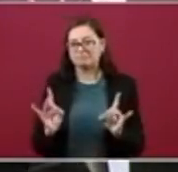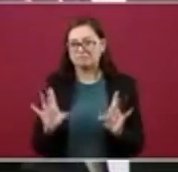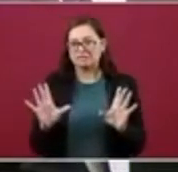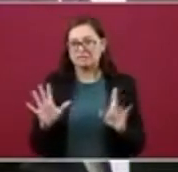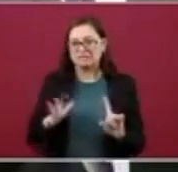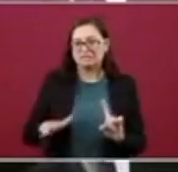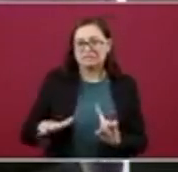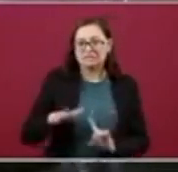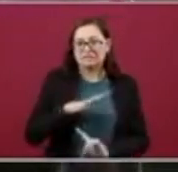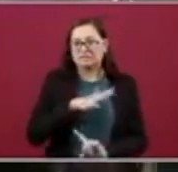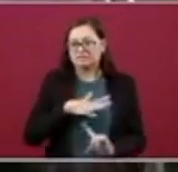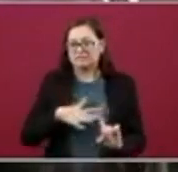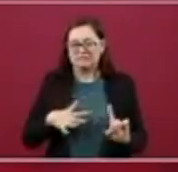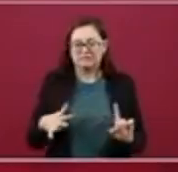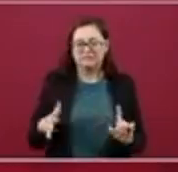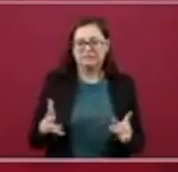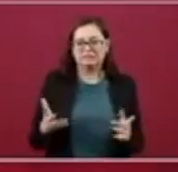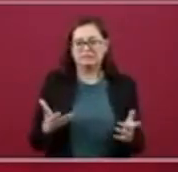bastante